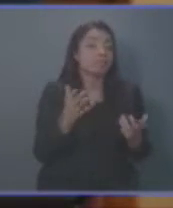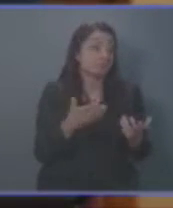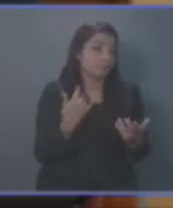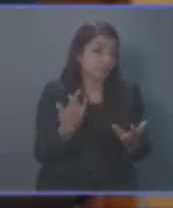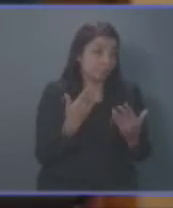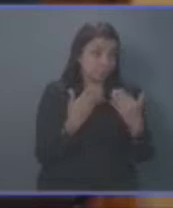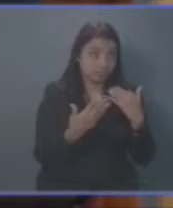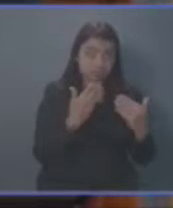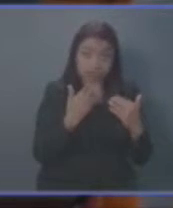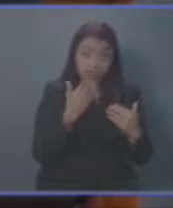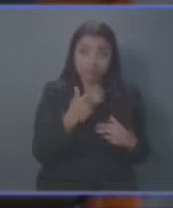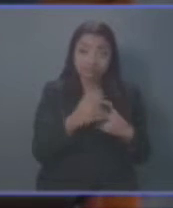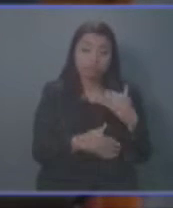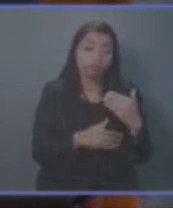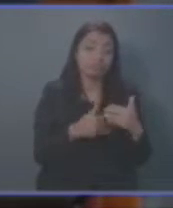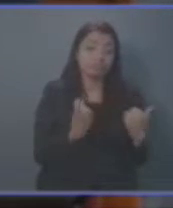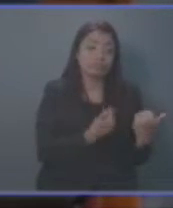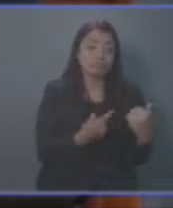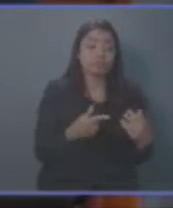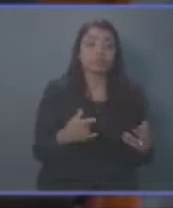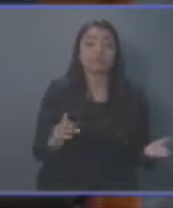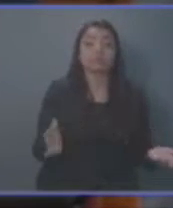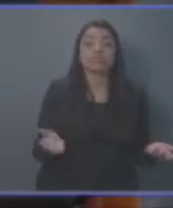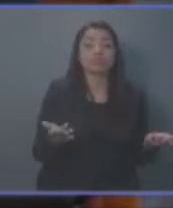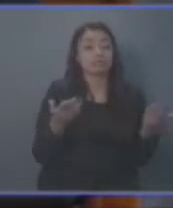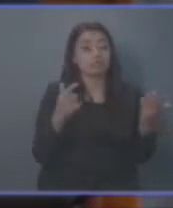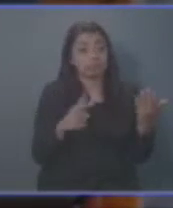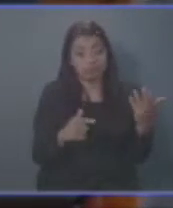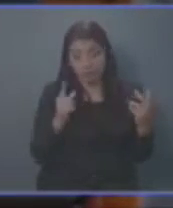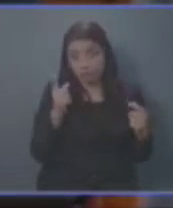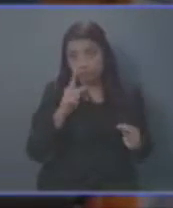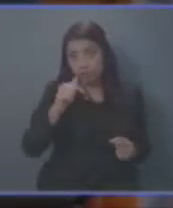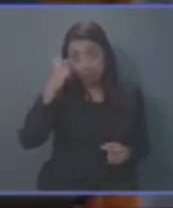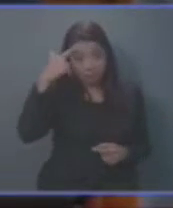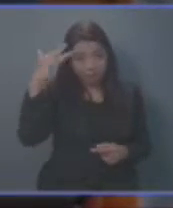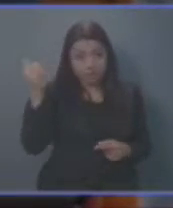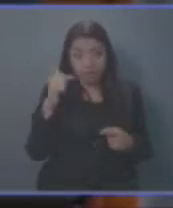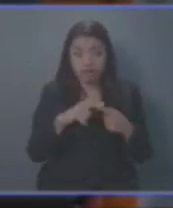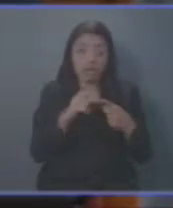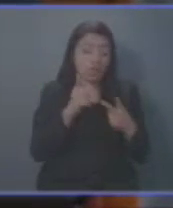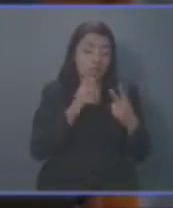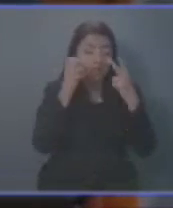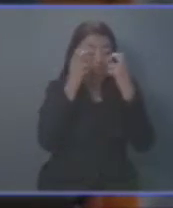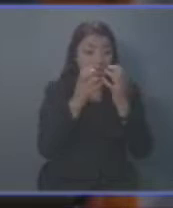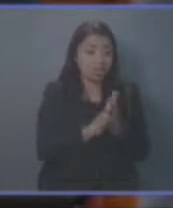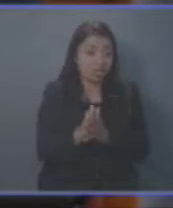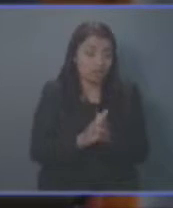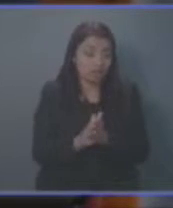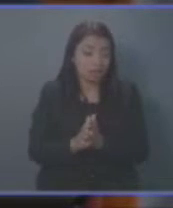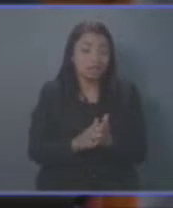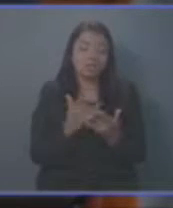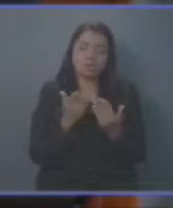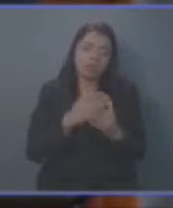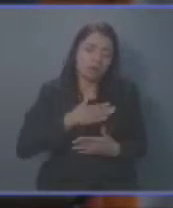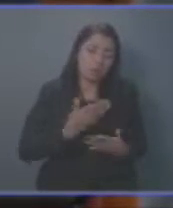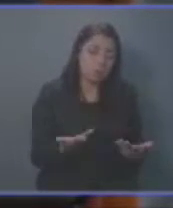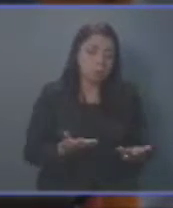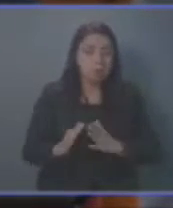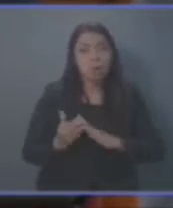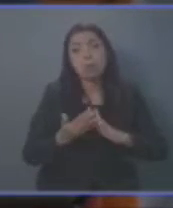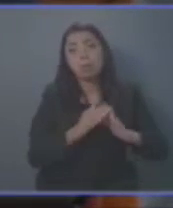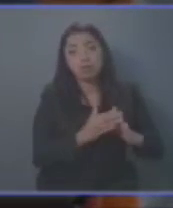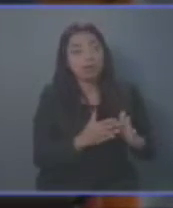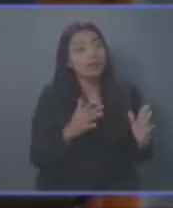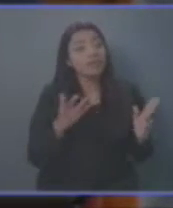en la iniciativa que el mencionado patronato es una organización apolítica, no lucrativa ni religiosa de servicio a la comunidad, que por